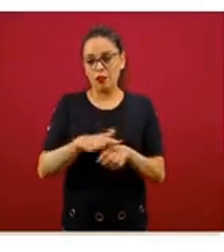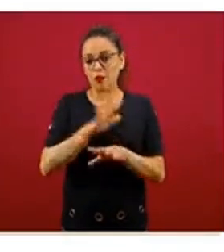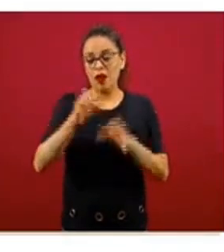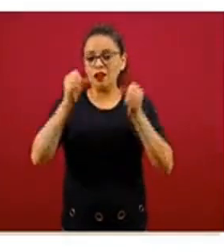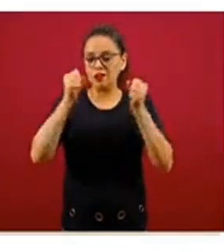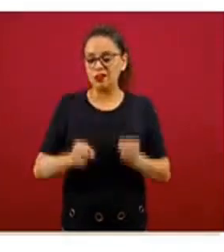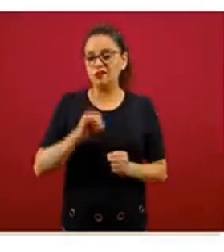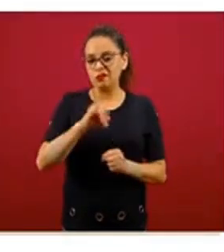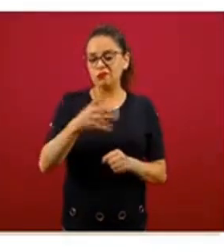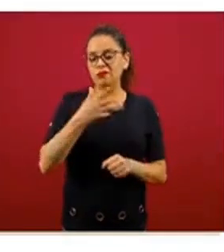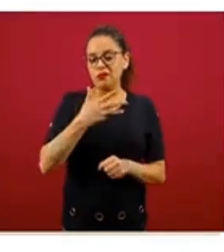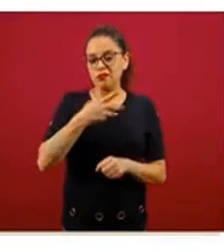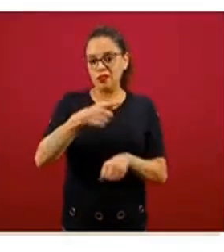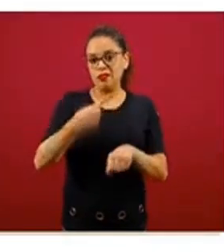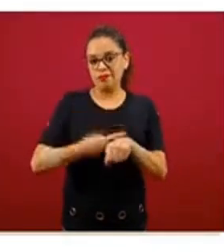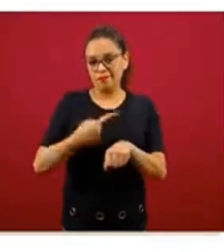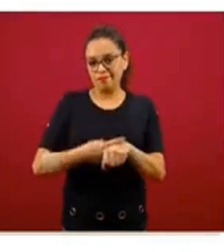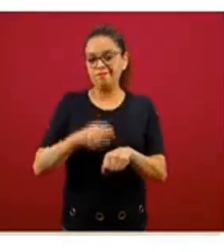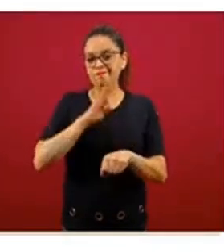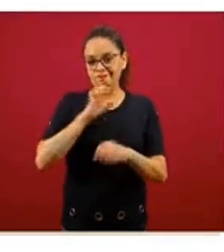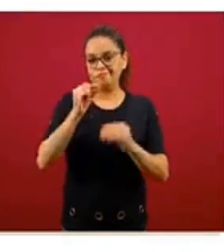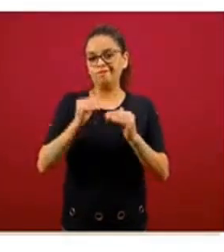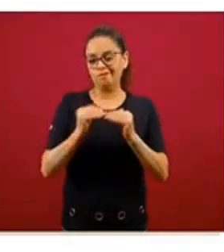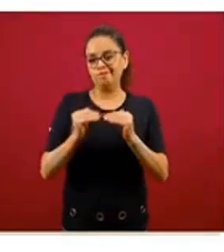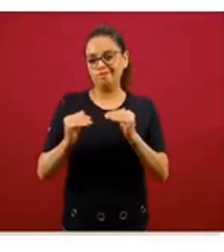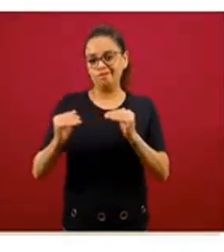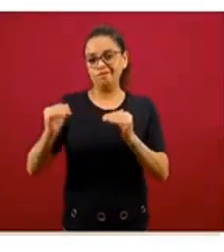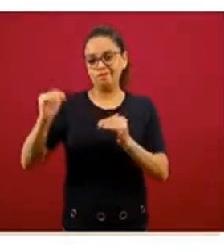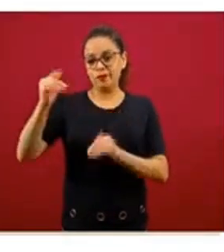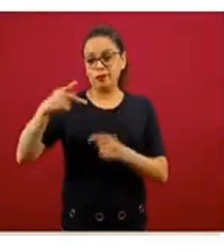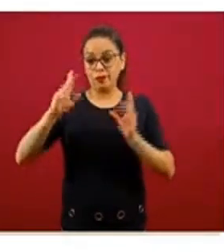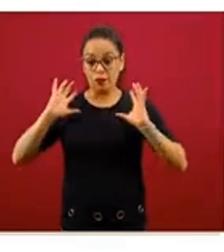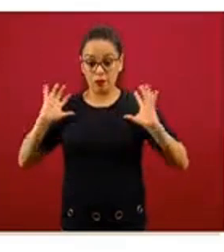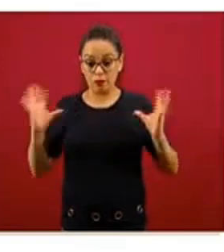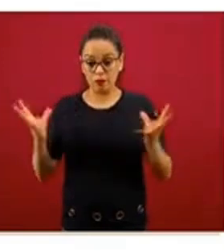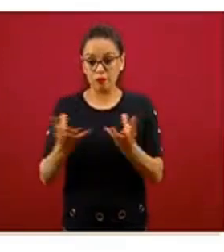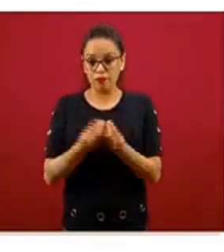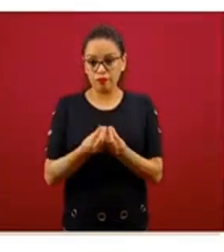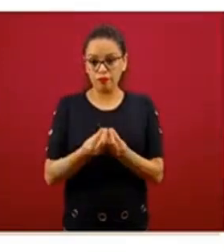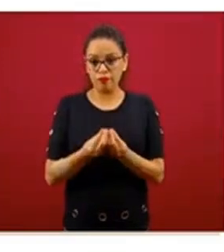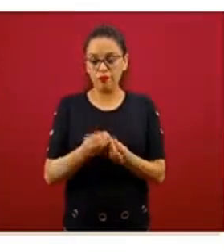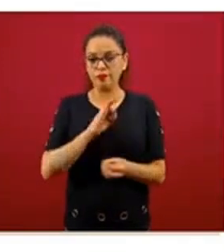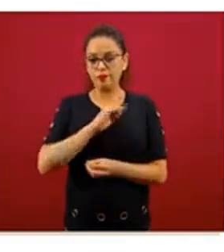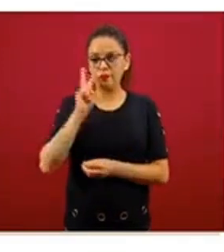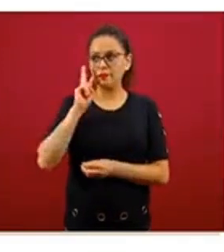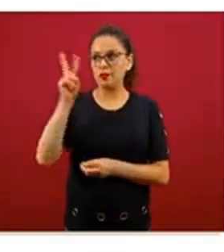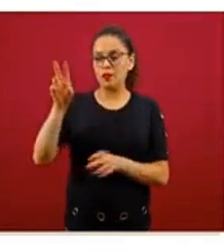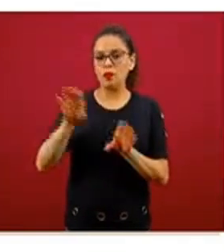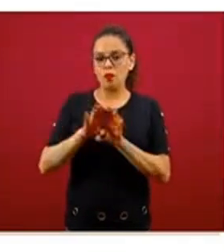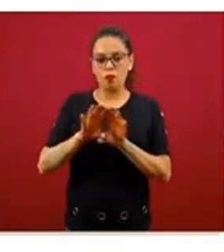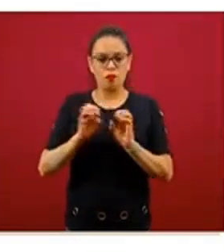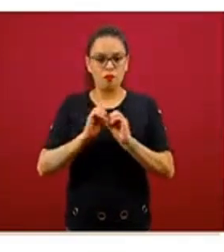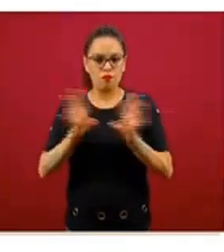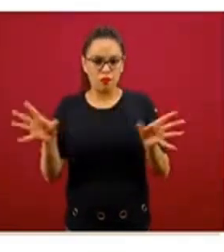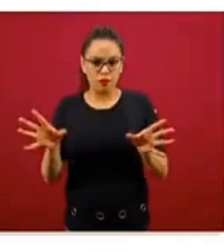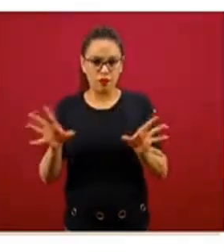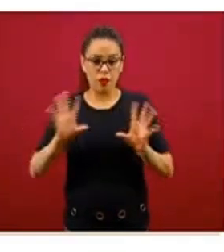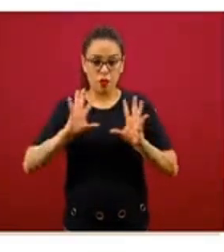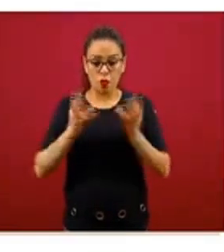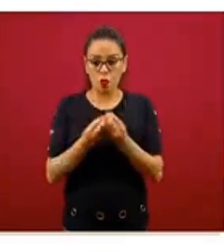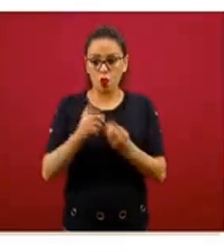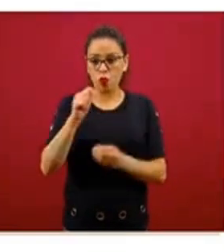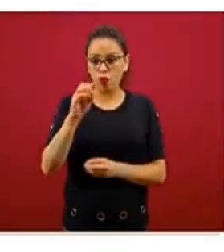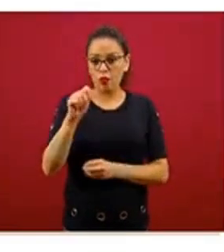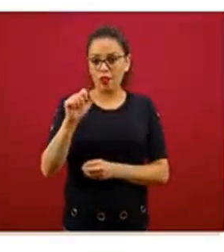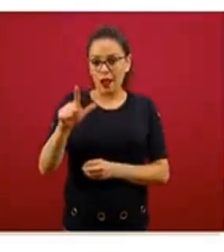confirmados incrementarse. Pero al ver las barras totales, lo que podemos ver es la tendencia, y la tendencia clara, si nos vamos al total de